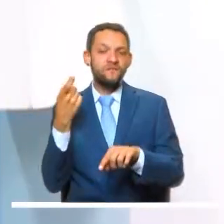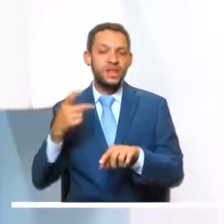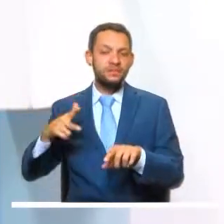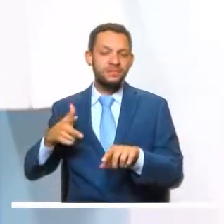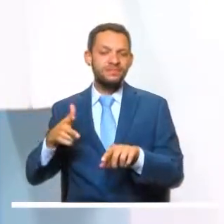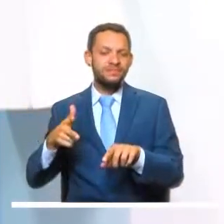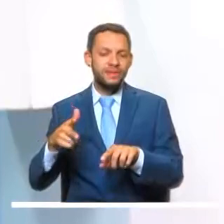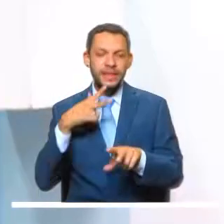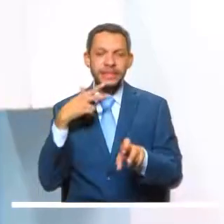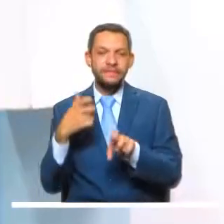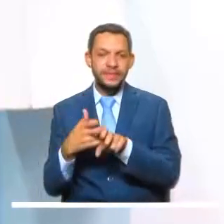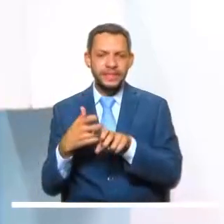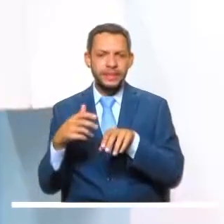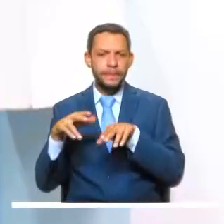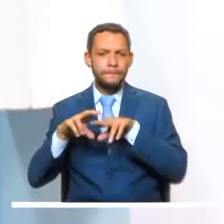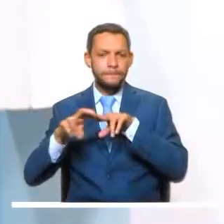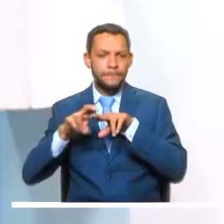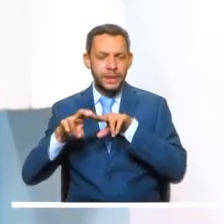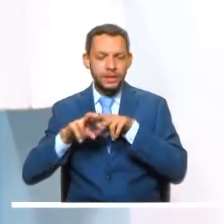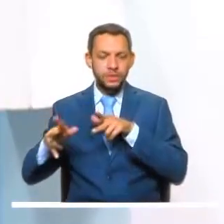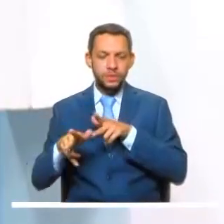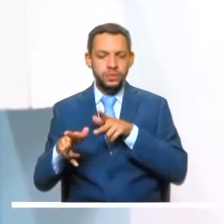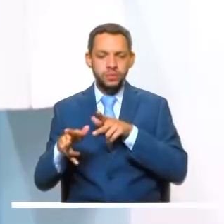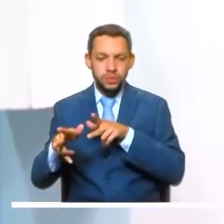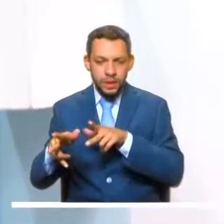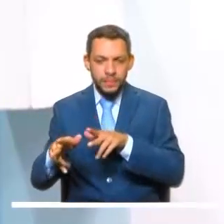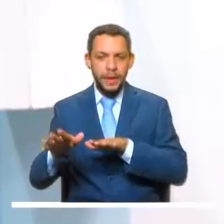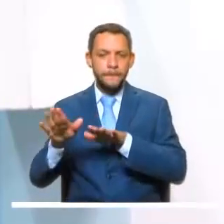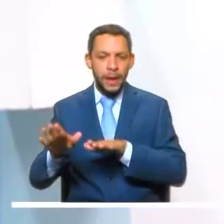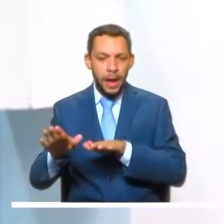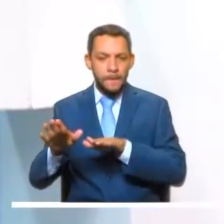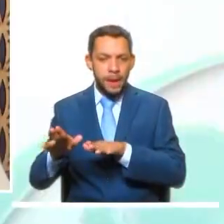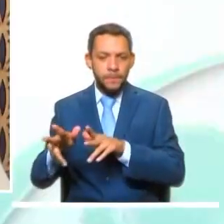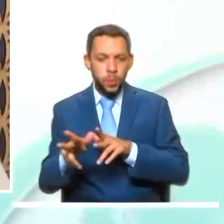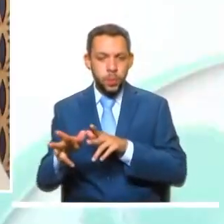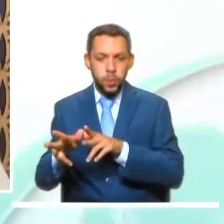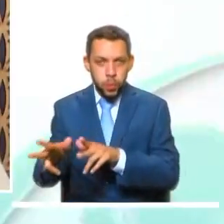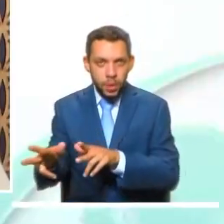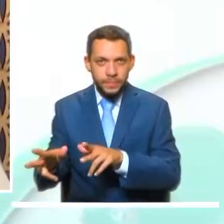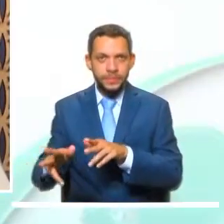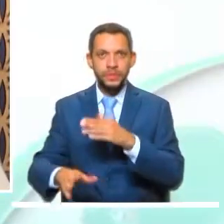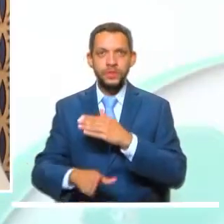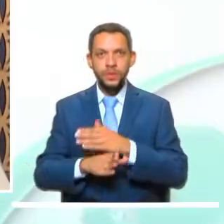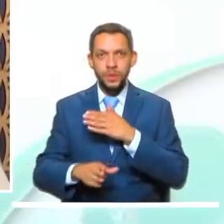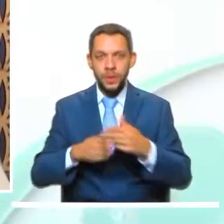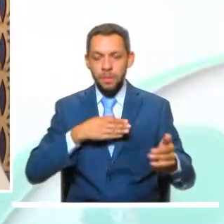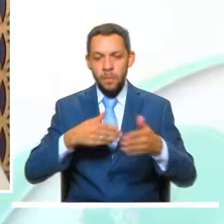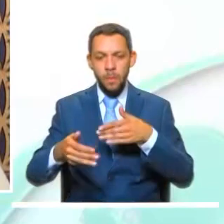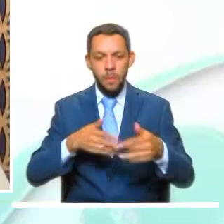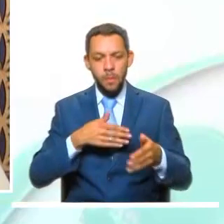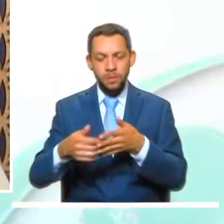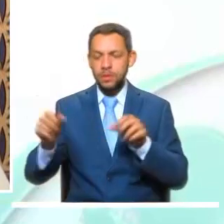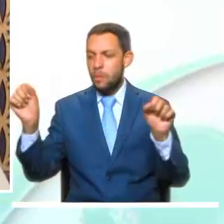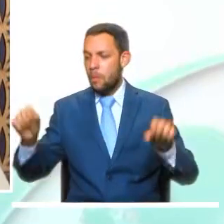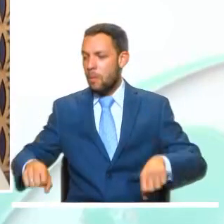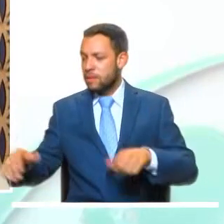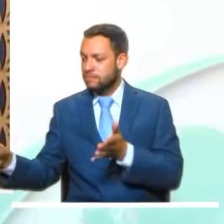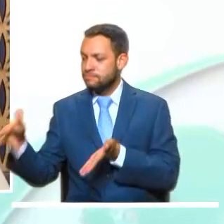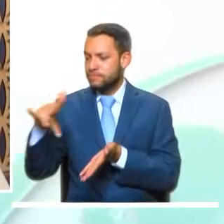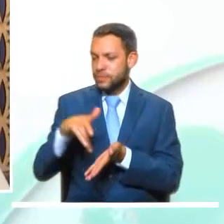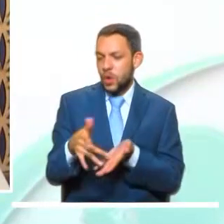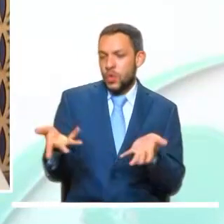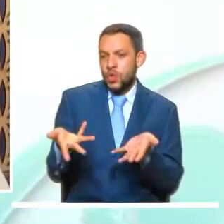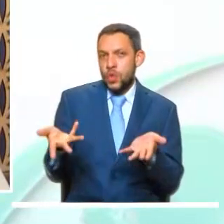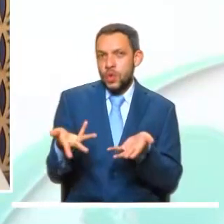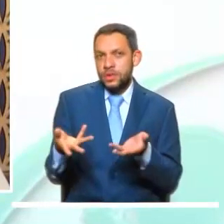trancón enorme en manizales y esto no es obstáculo para que podamos hacer el programa con él en cualquier parte donde se encuentre dentro